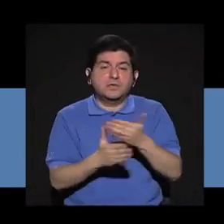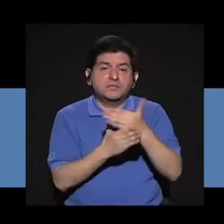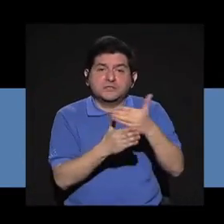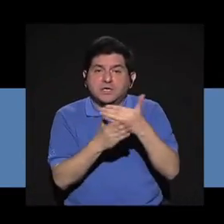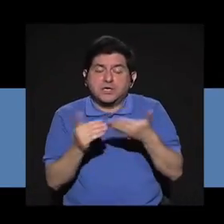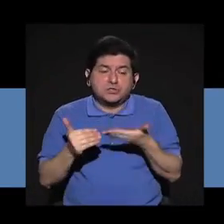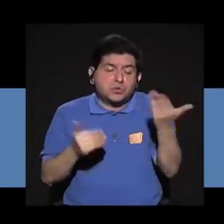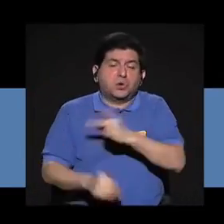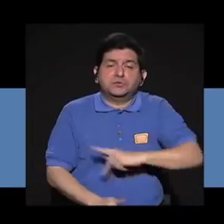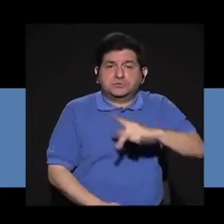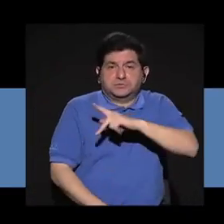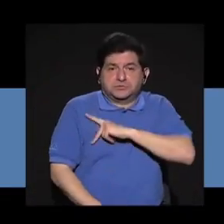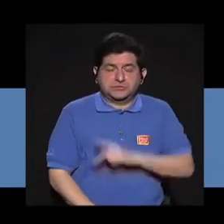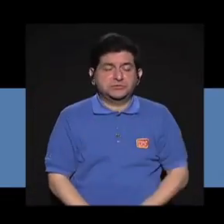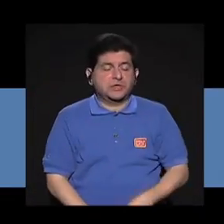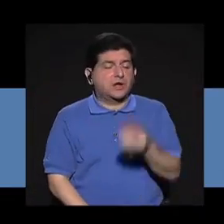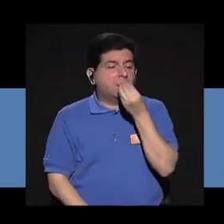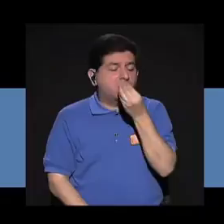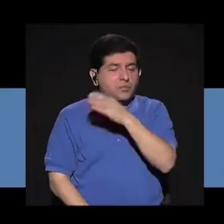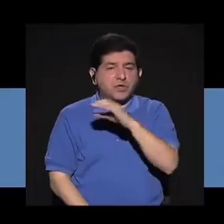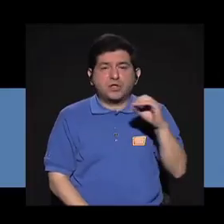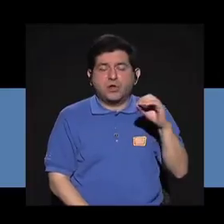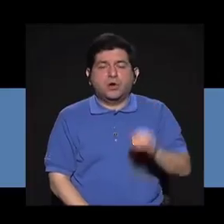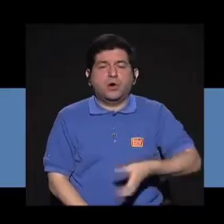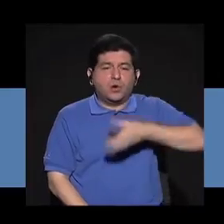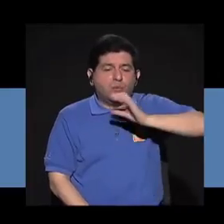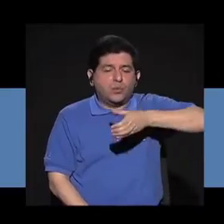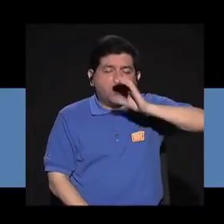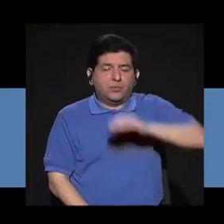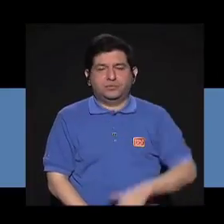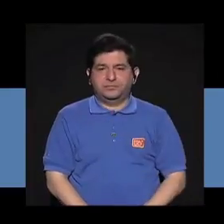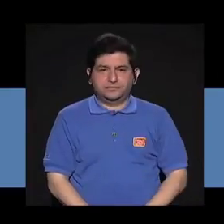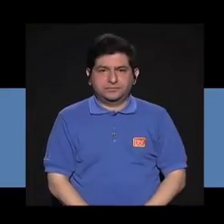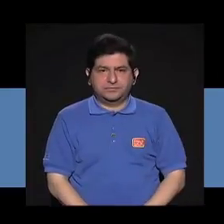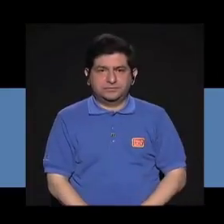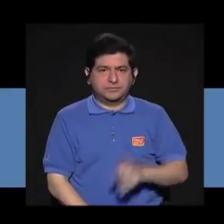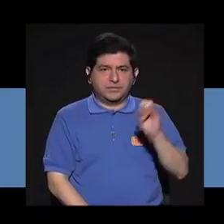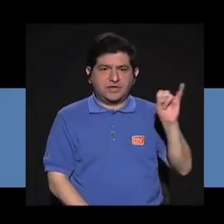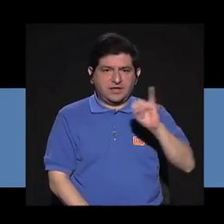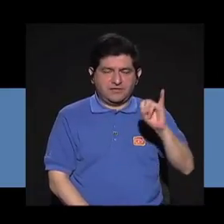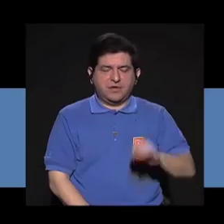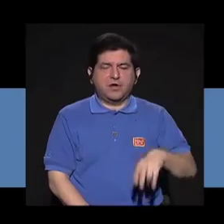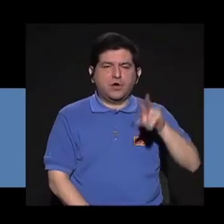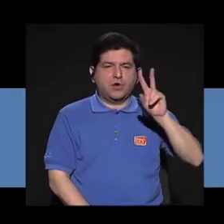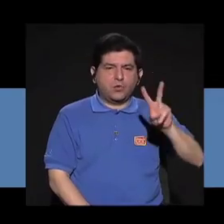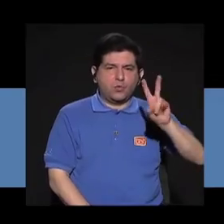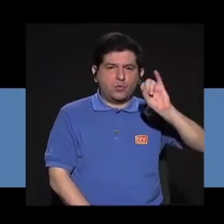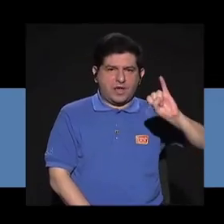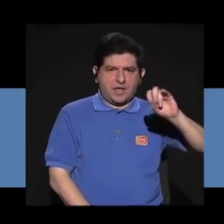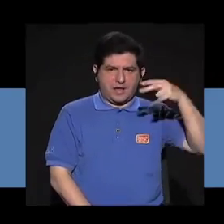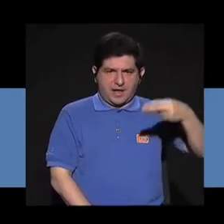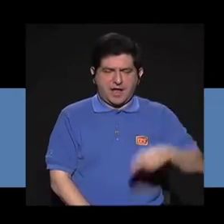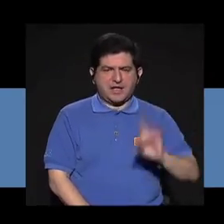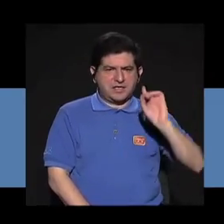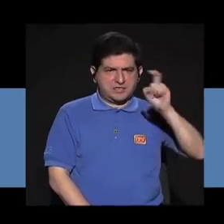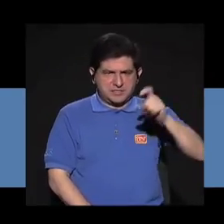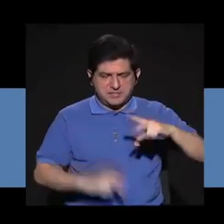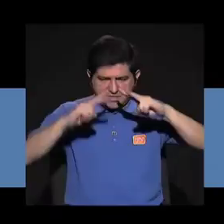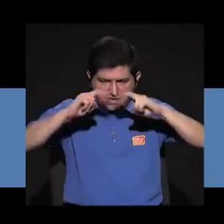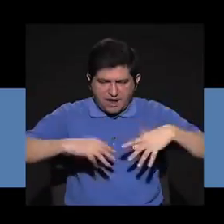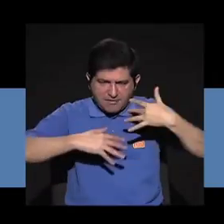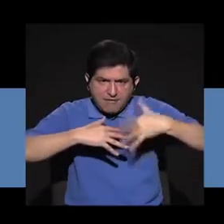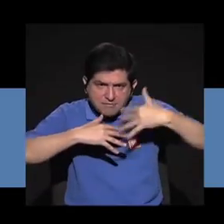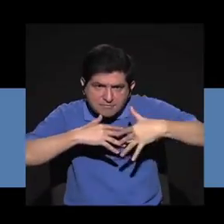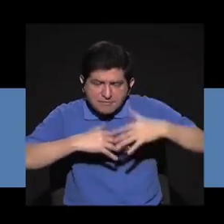compartir objetos personales, alimentos o bebidas. La infección por el VIH se diagnostica mediante análisis de